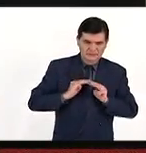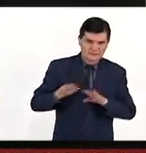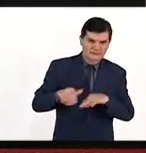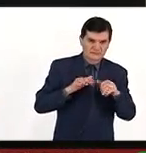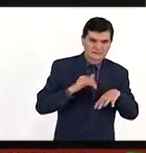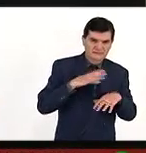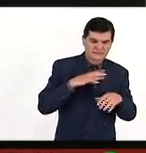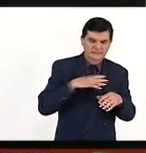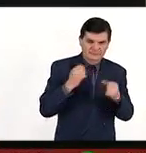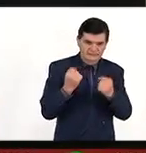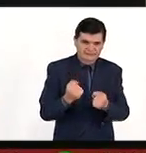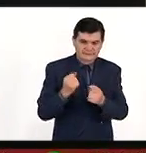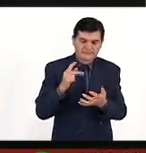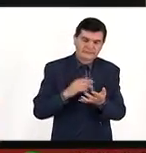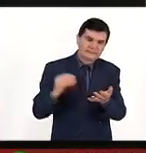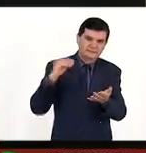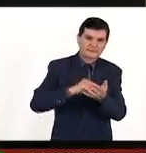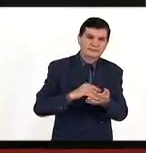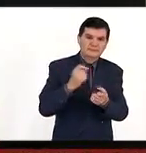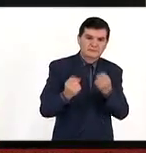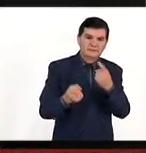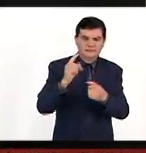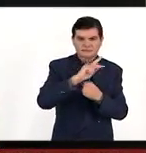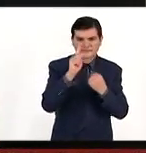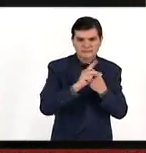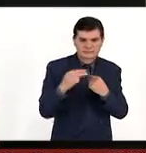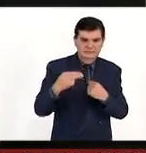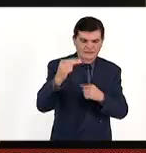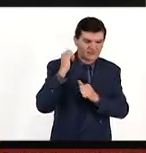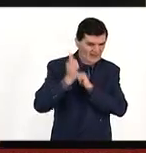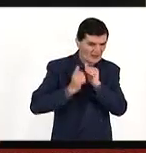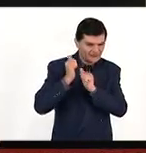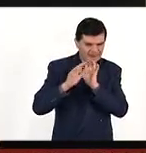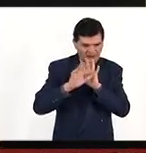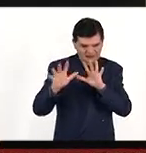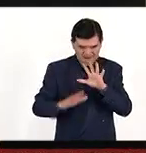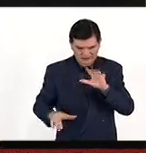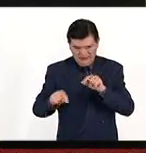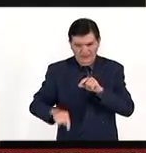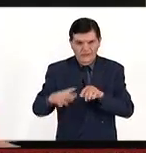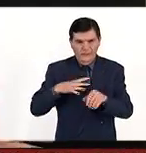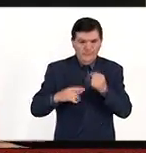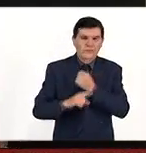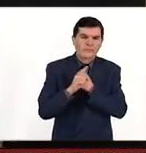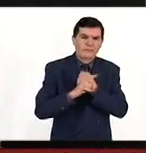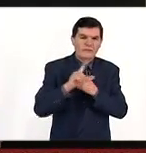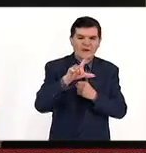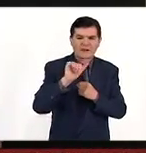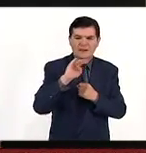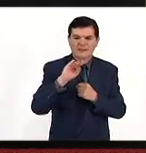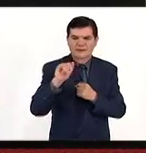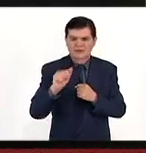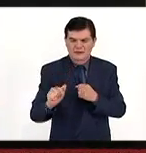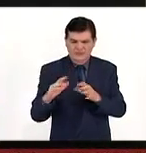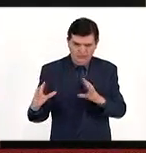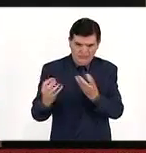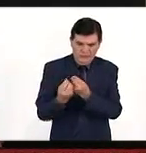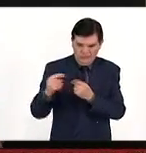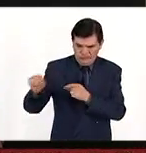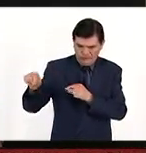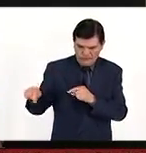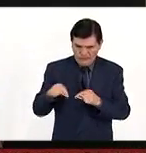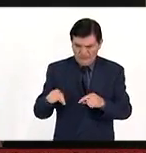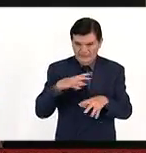vacío de poder y por supuesto en algunos países del norte de áfrica también hay algunos problemas del caso de libia si le sumamos esto a